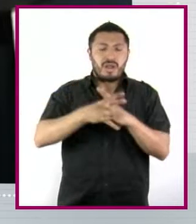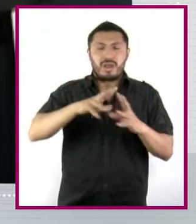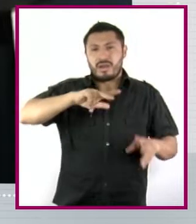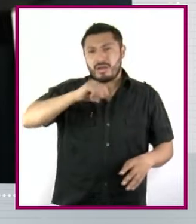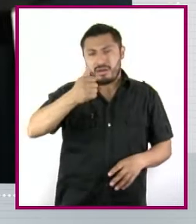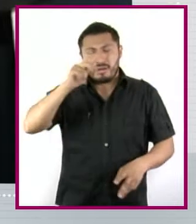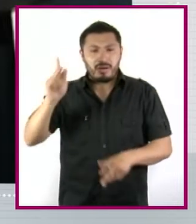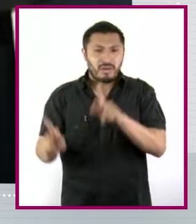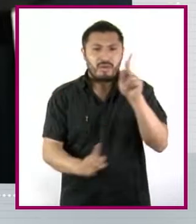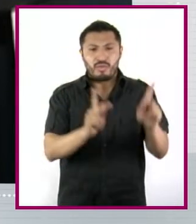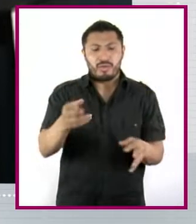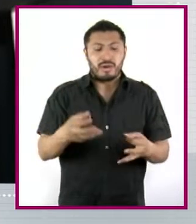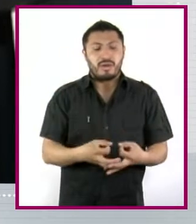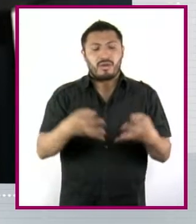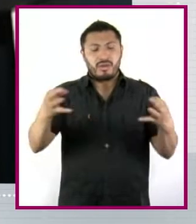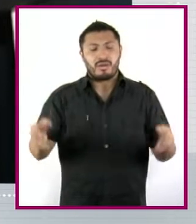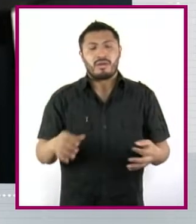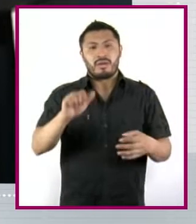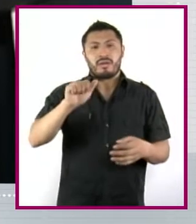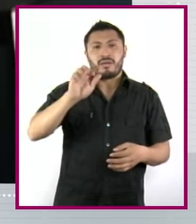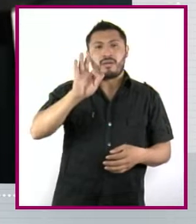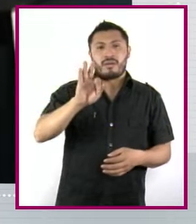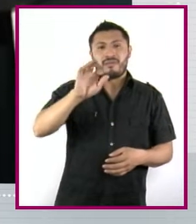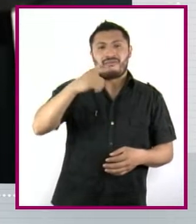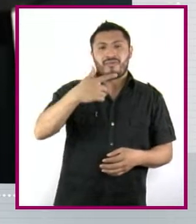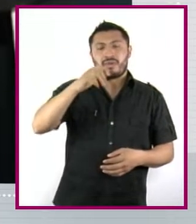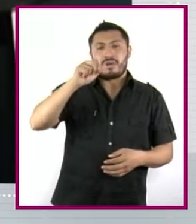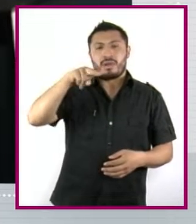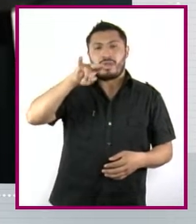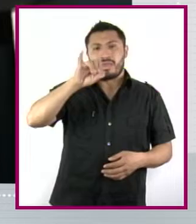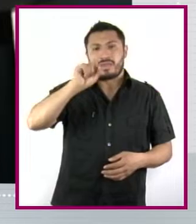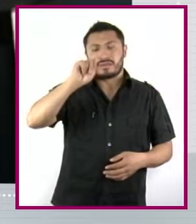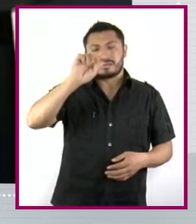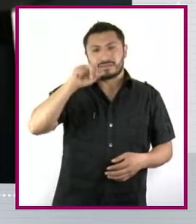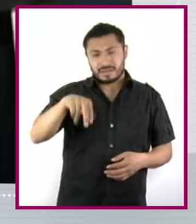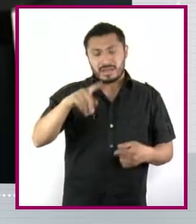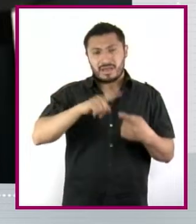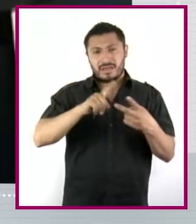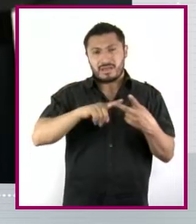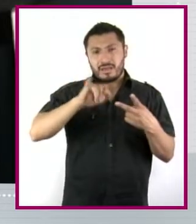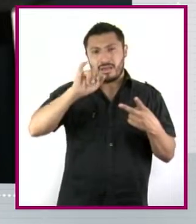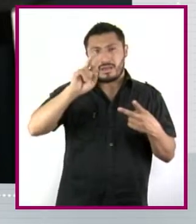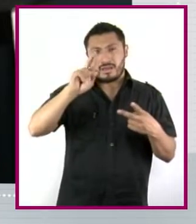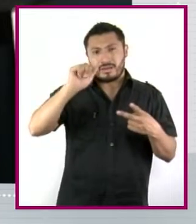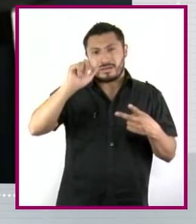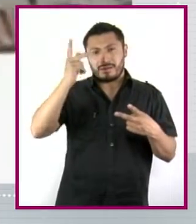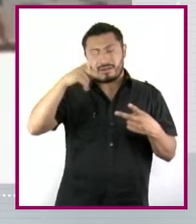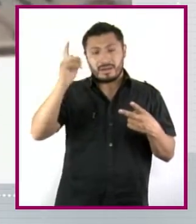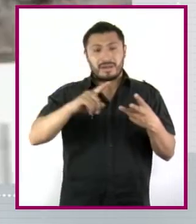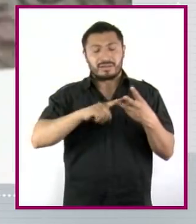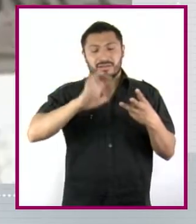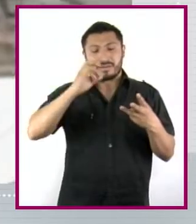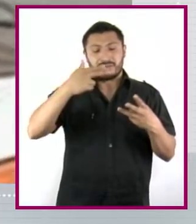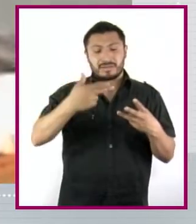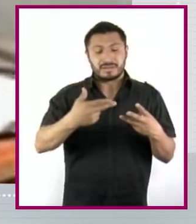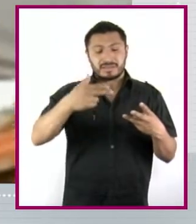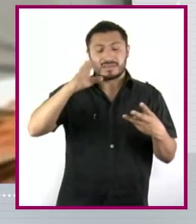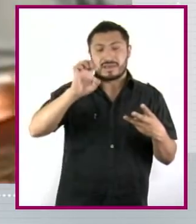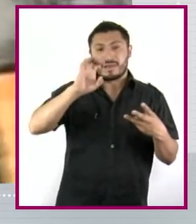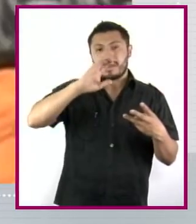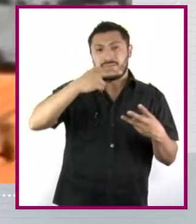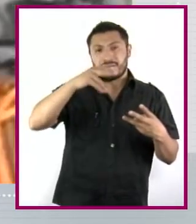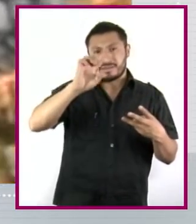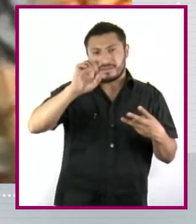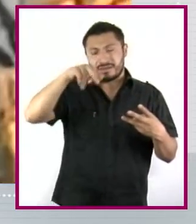en otros territorios, en Afganistán, en Irak, en Chechenia, en Osetia, pues